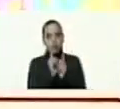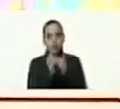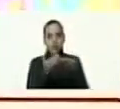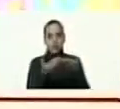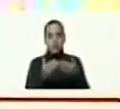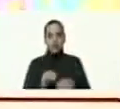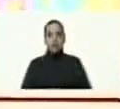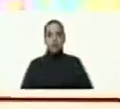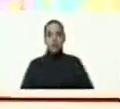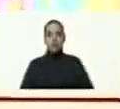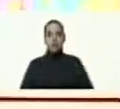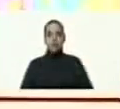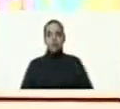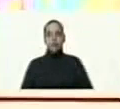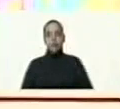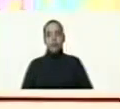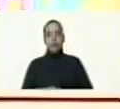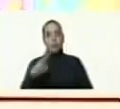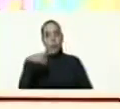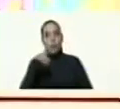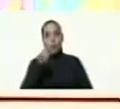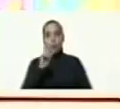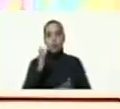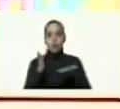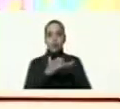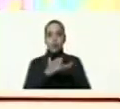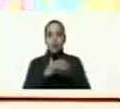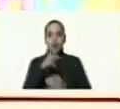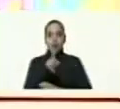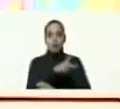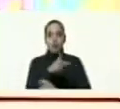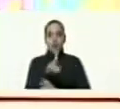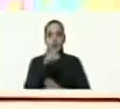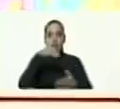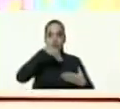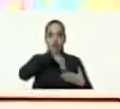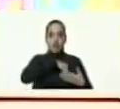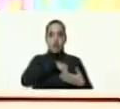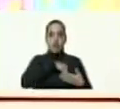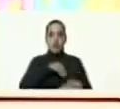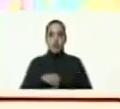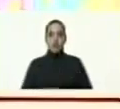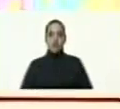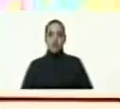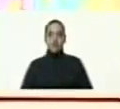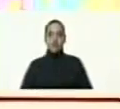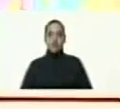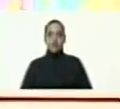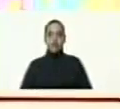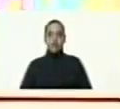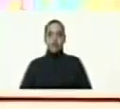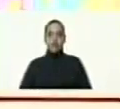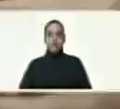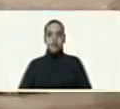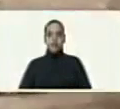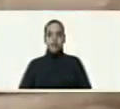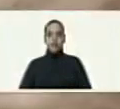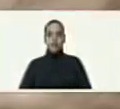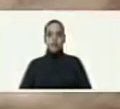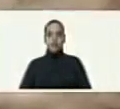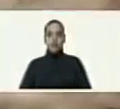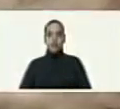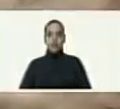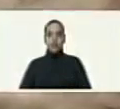J. Mario Arbeláez, Poeta de Bolsillo. Tenemos al profesor,